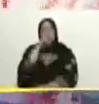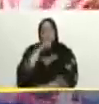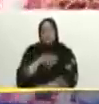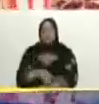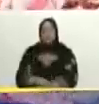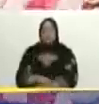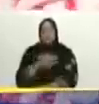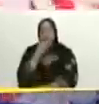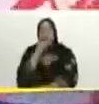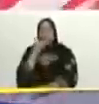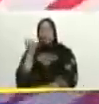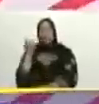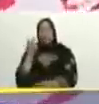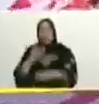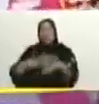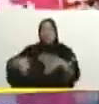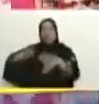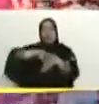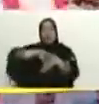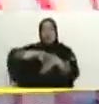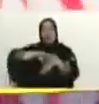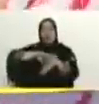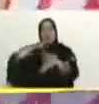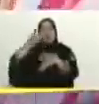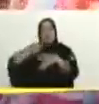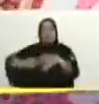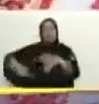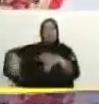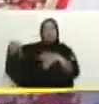¿Están mejor o están peor?